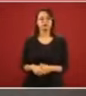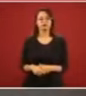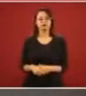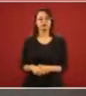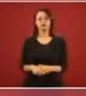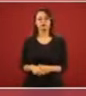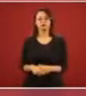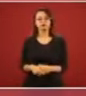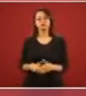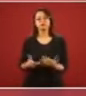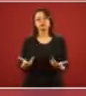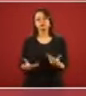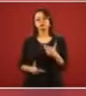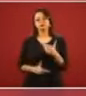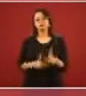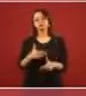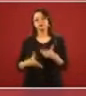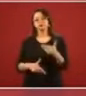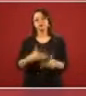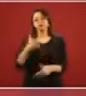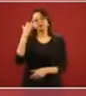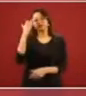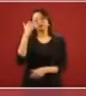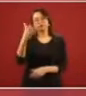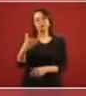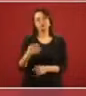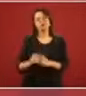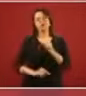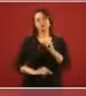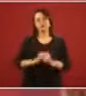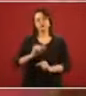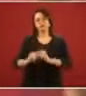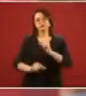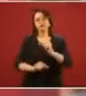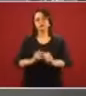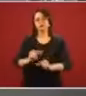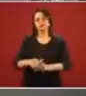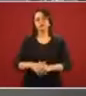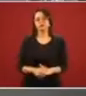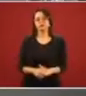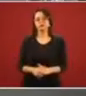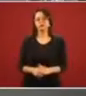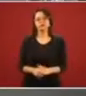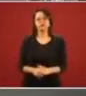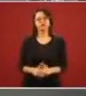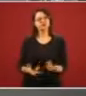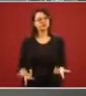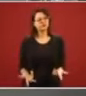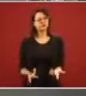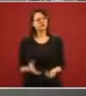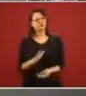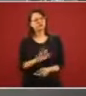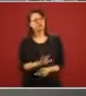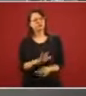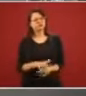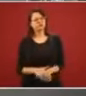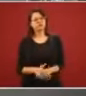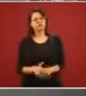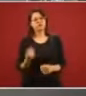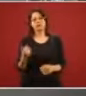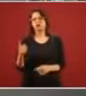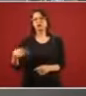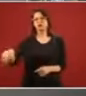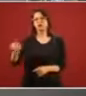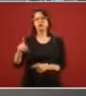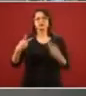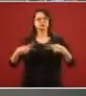Entonces lleva tiempo, pero ahí vamos, ¿no? Entonces, poco a poco. Por lo que entiendo, ya no va a ser más colectas de esta, de este